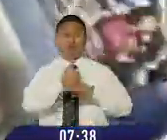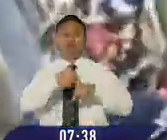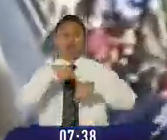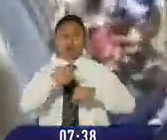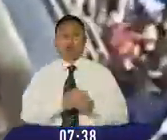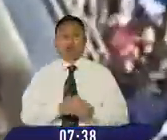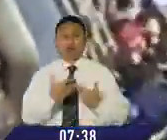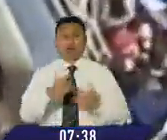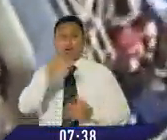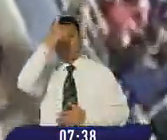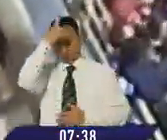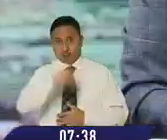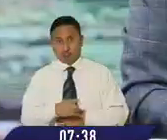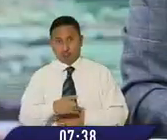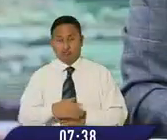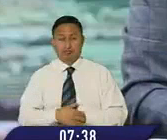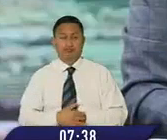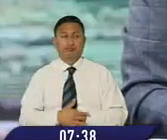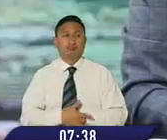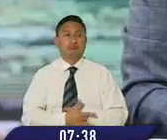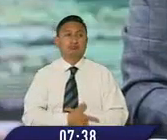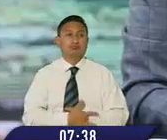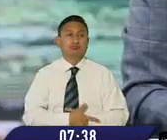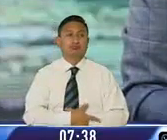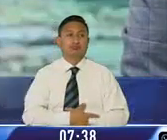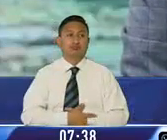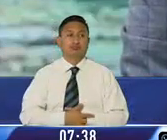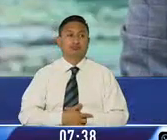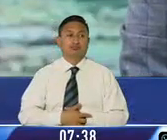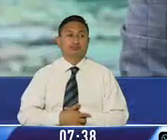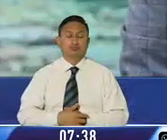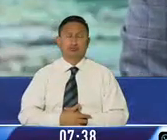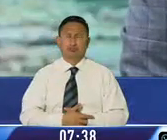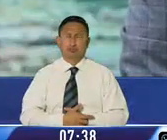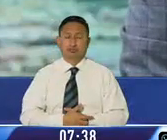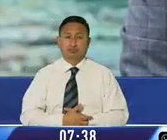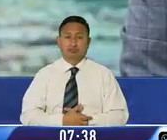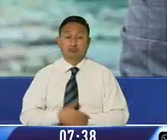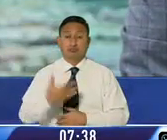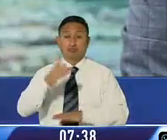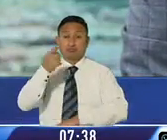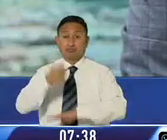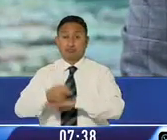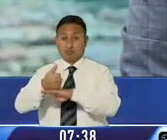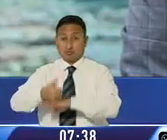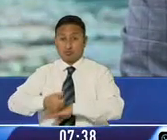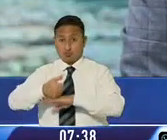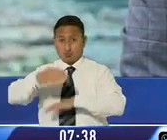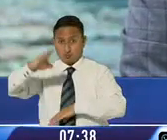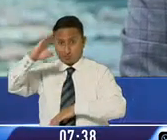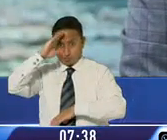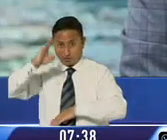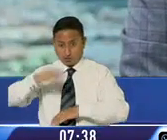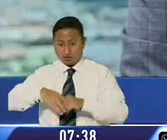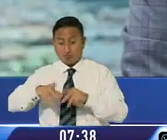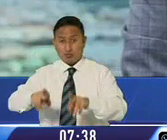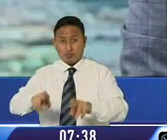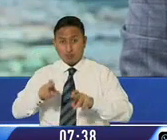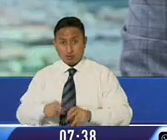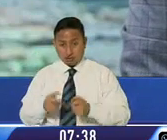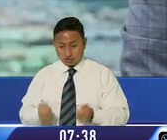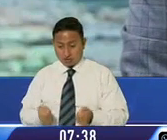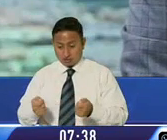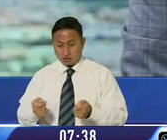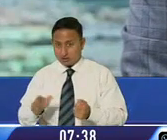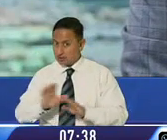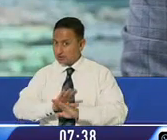a tomar decisiones. Disponer a la intendencia la no entrega de la autorización para el desarrollo